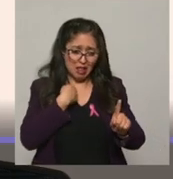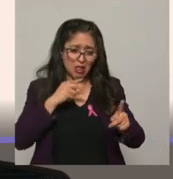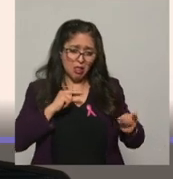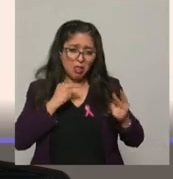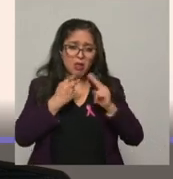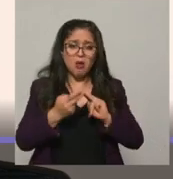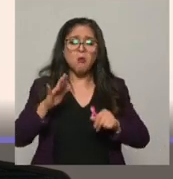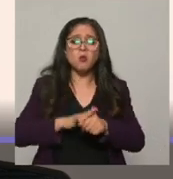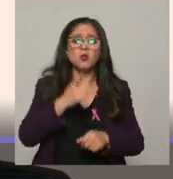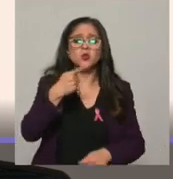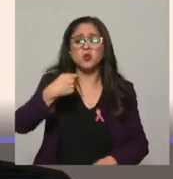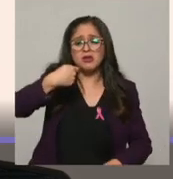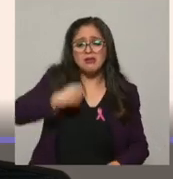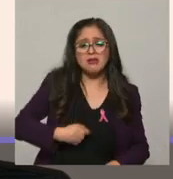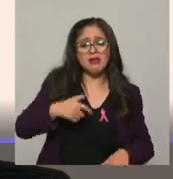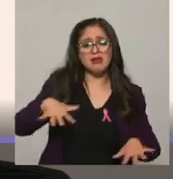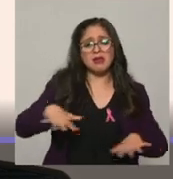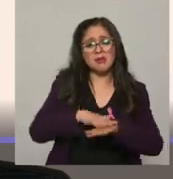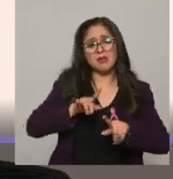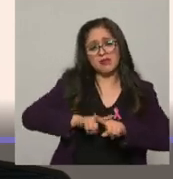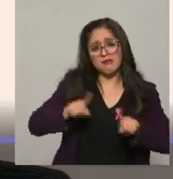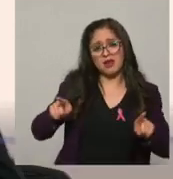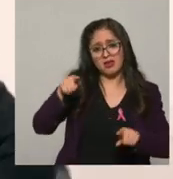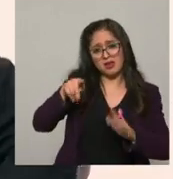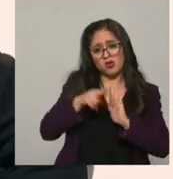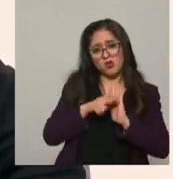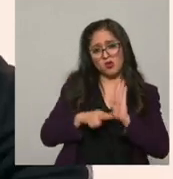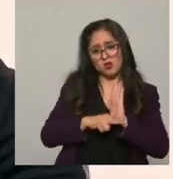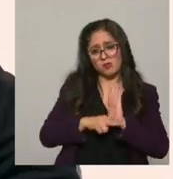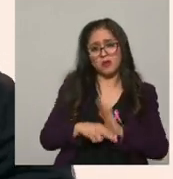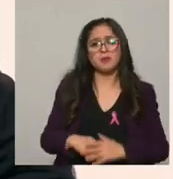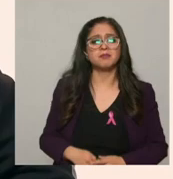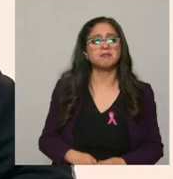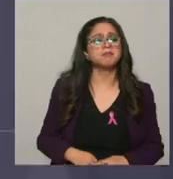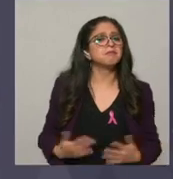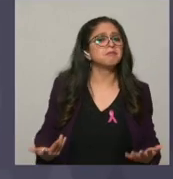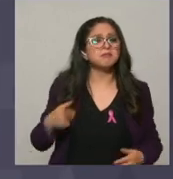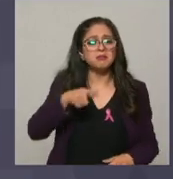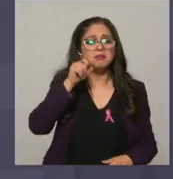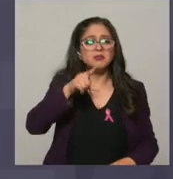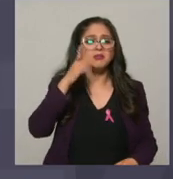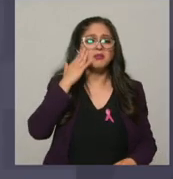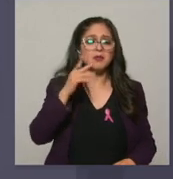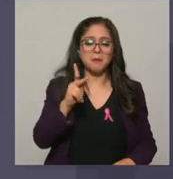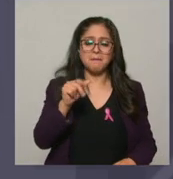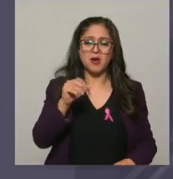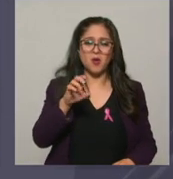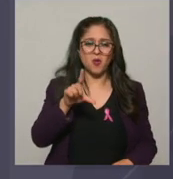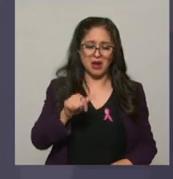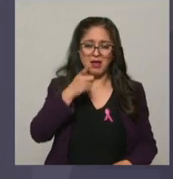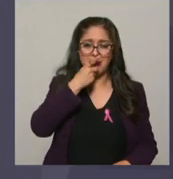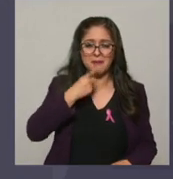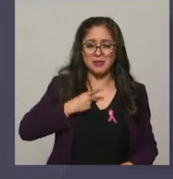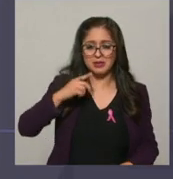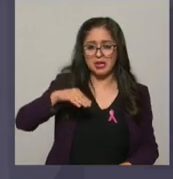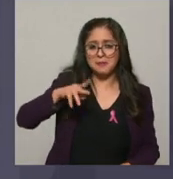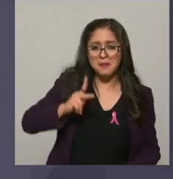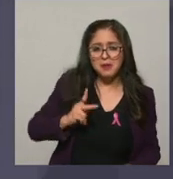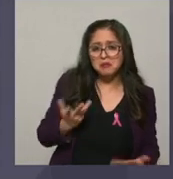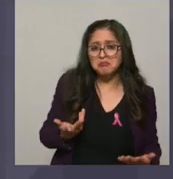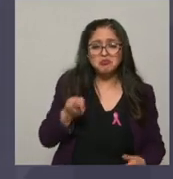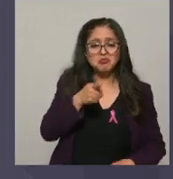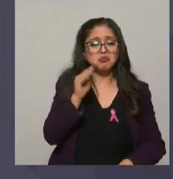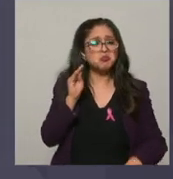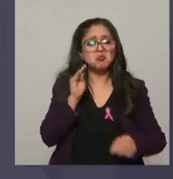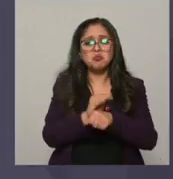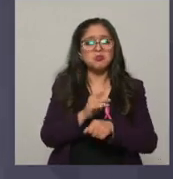tener una identidad de género diferente a la normativa. Pues no vamos tan lejos. En el caso de Paola, me decía la Ministerio Público, pues no les van a hacer